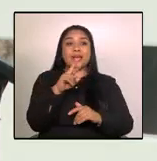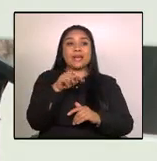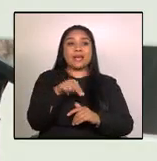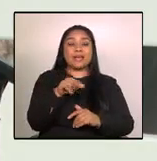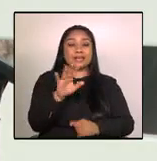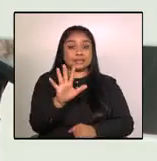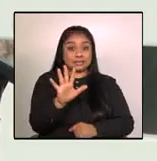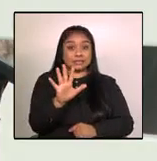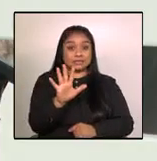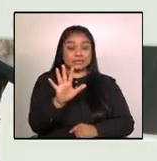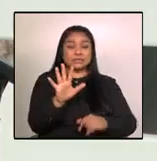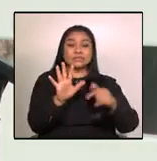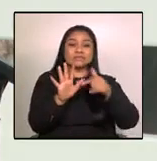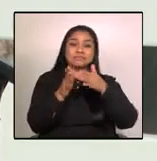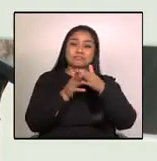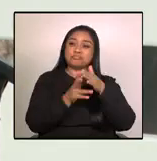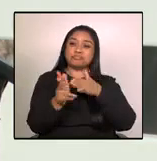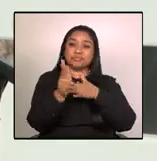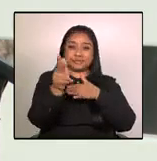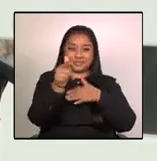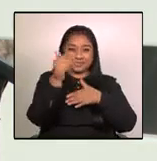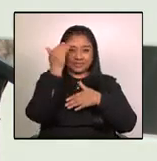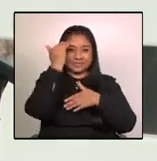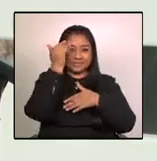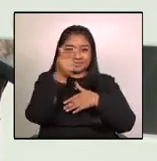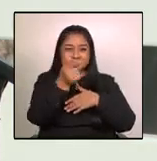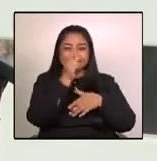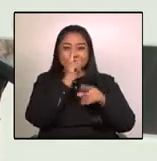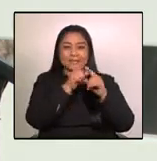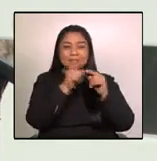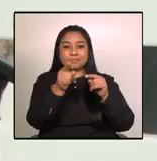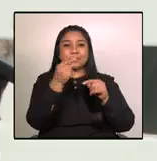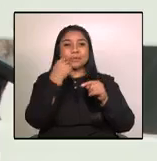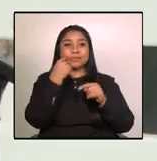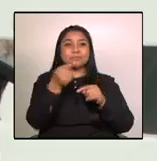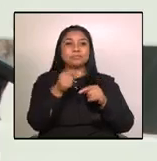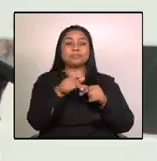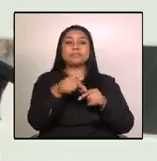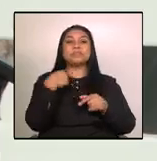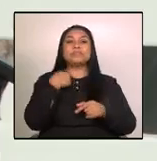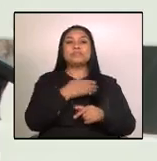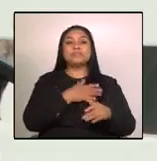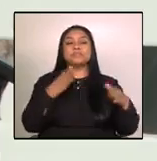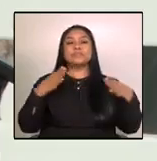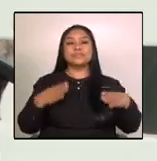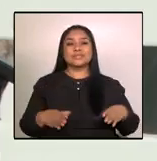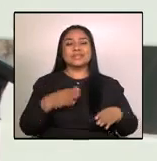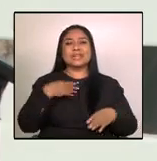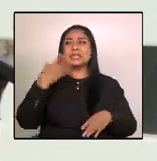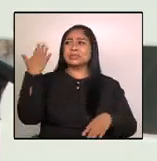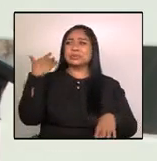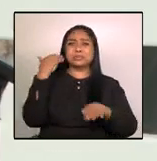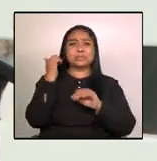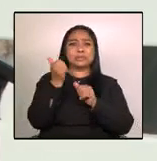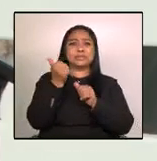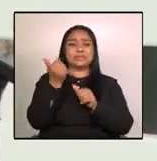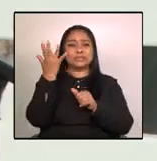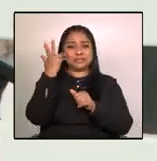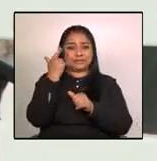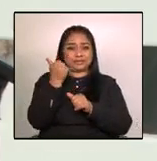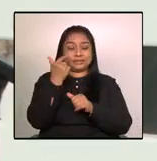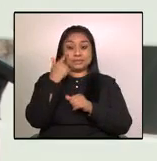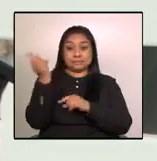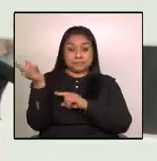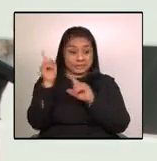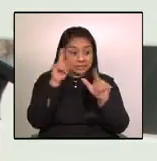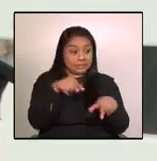La RN5, me imagino que ya usted lo sabe también, que la señora ministra hace apenas 15 días vino a